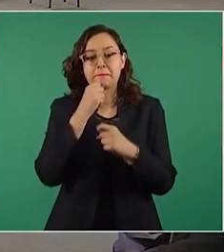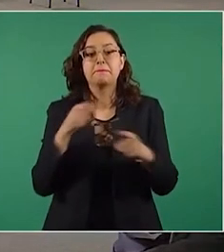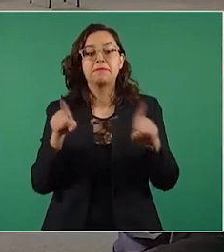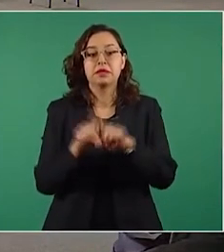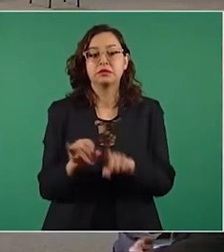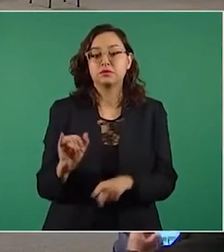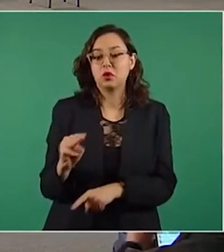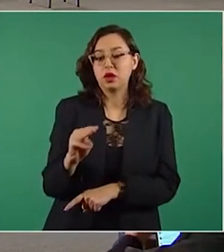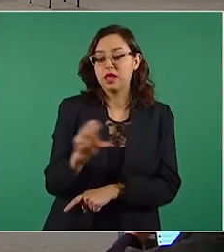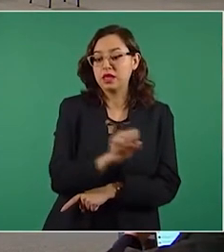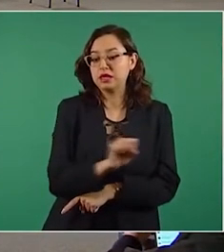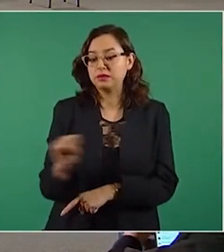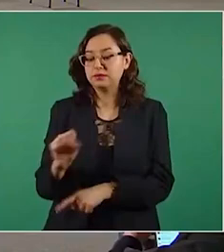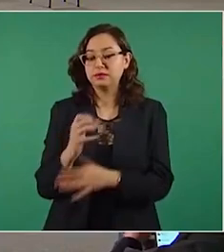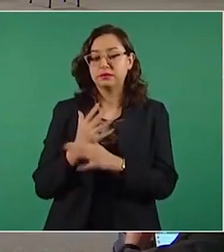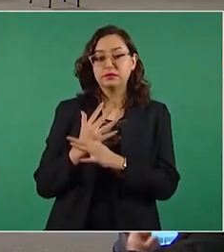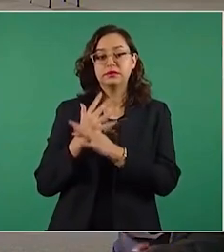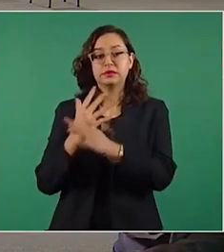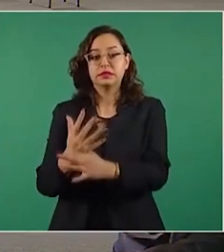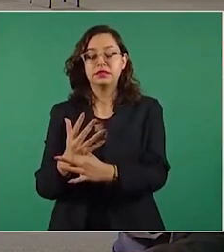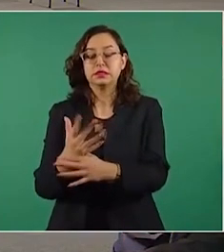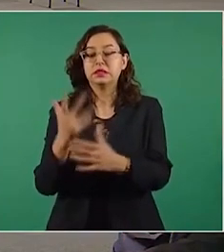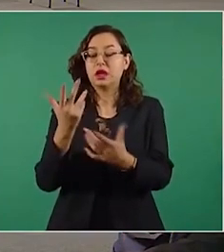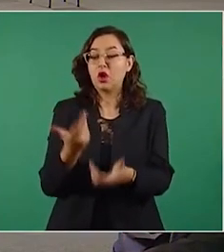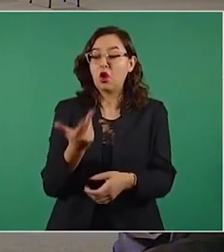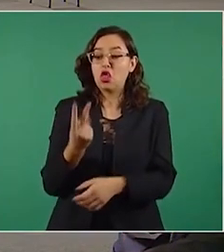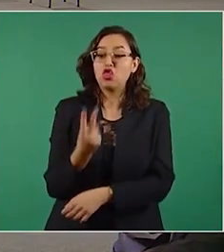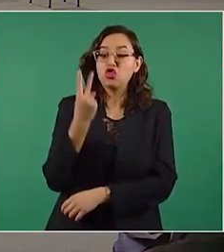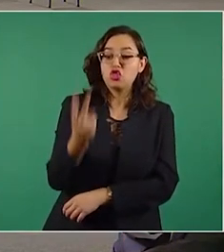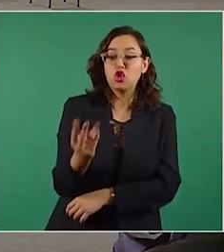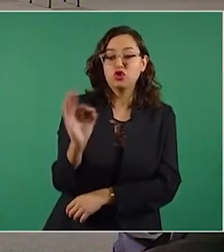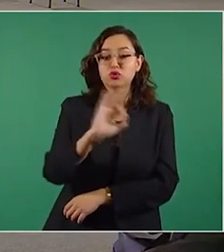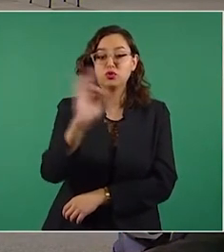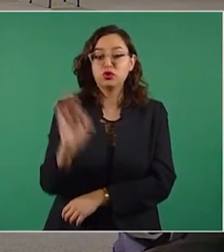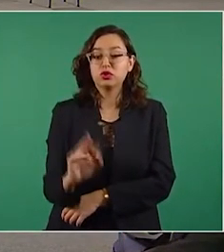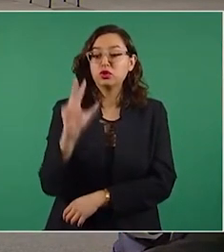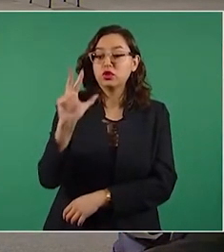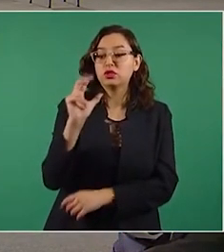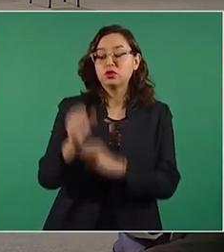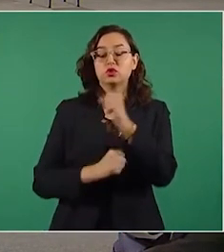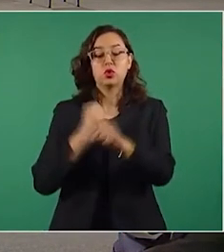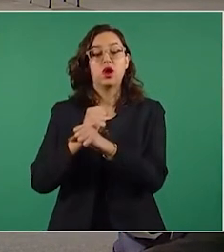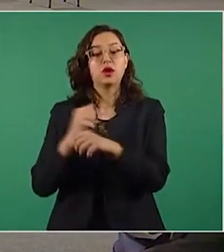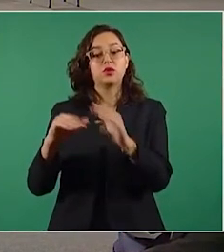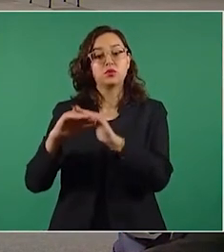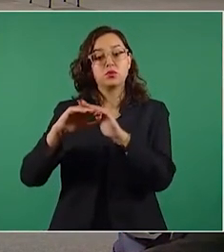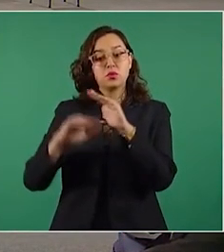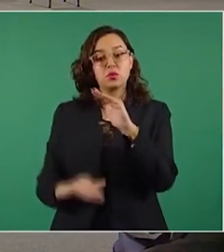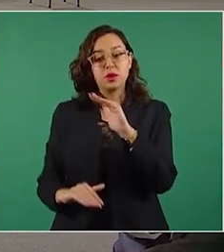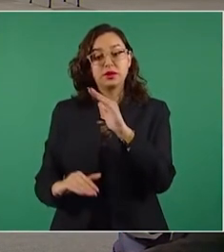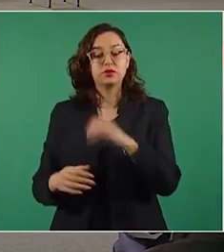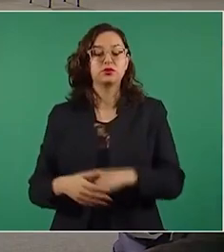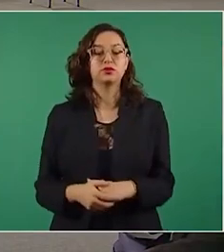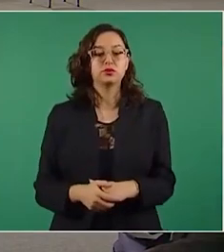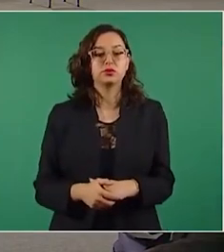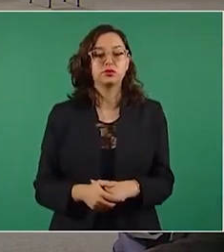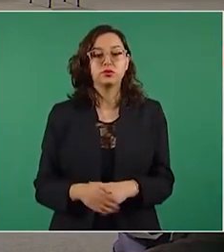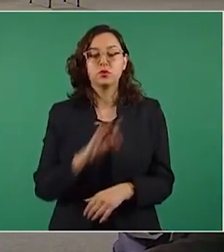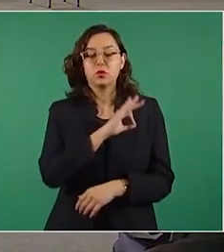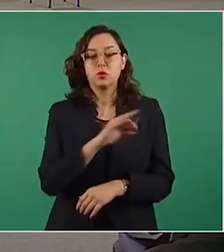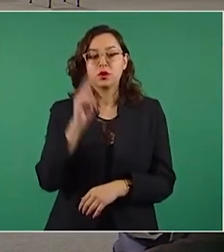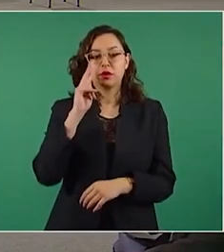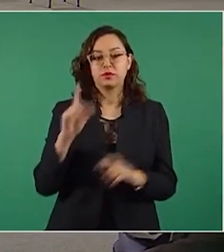que apenas el 2% de los hospitalizados son menores de 18 años. Vemos ahí la gráfica del